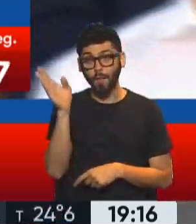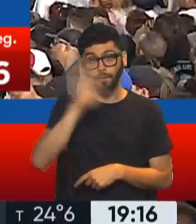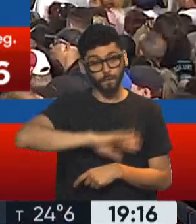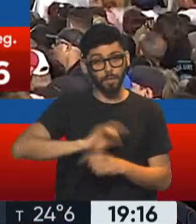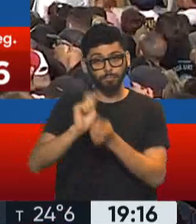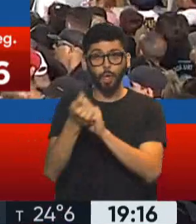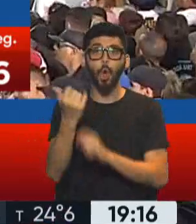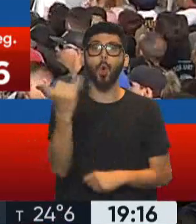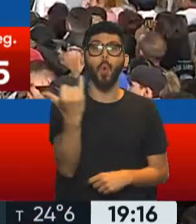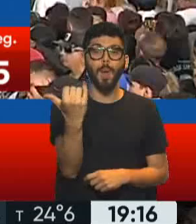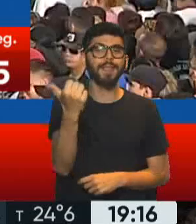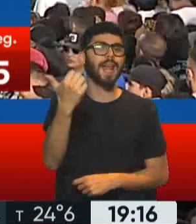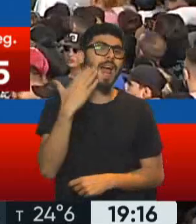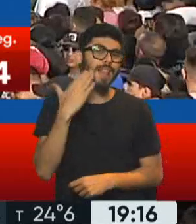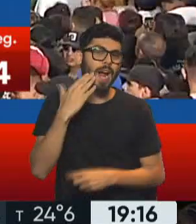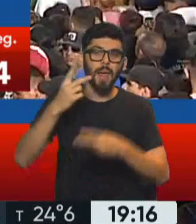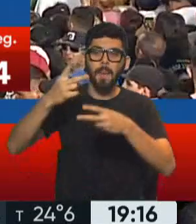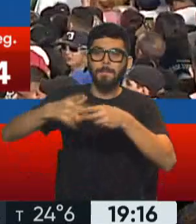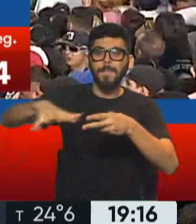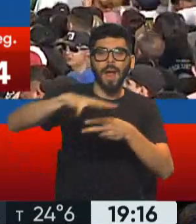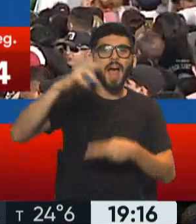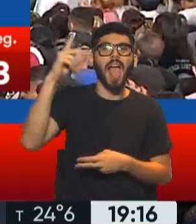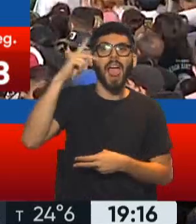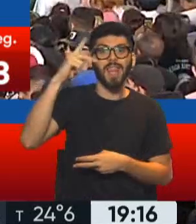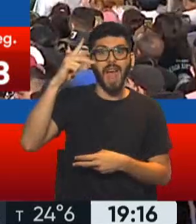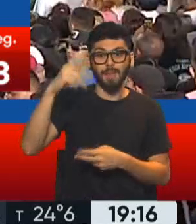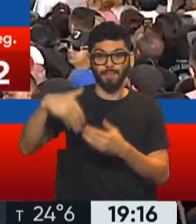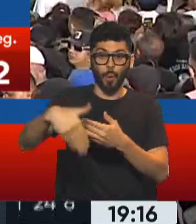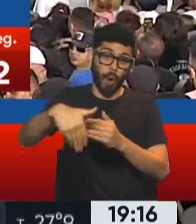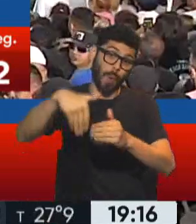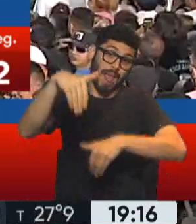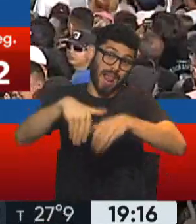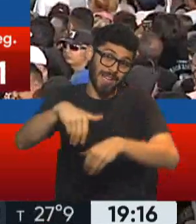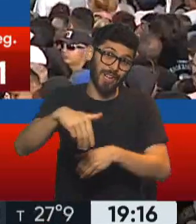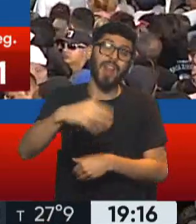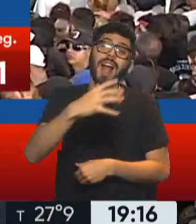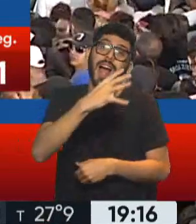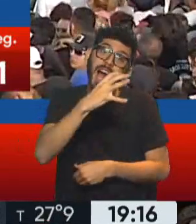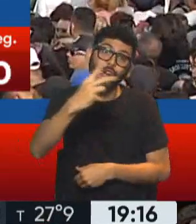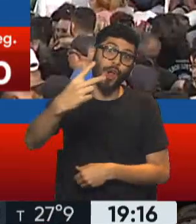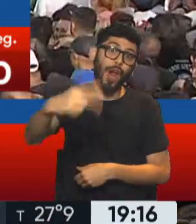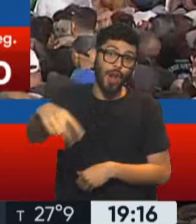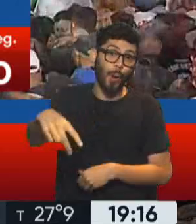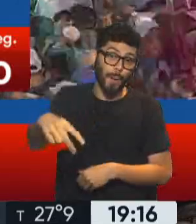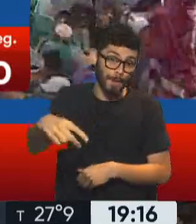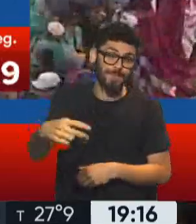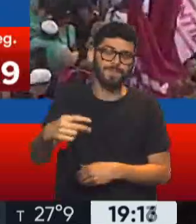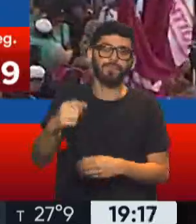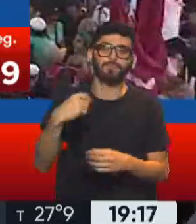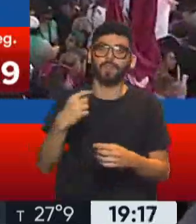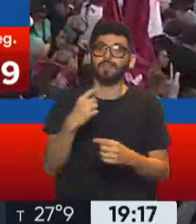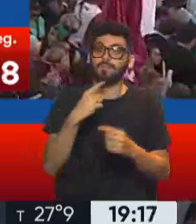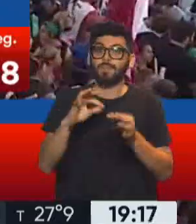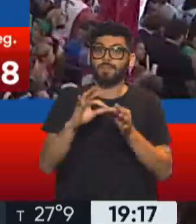el jueves a las 18 en el Parque Néstor Kirchner de cara a las elecciones legislativas del próximo 14 de noviembre. Nuestro